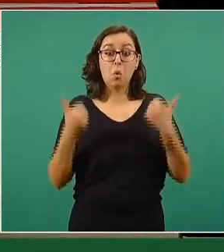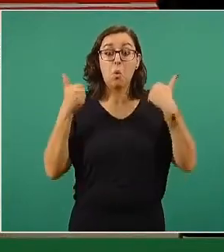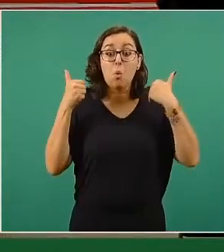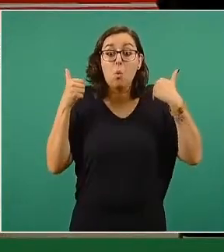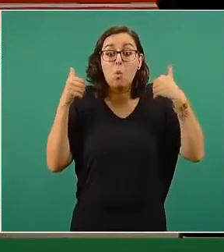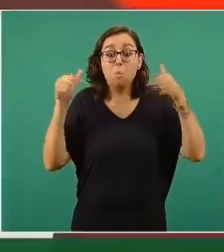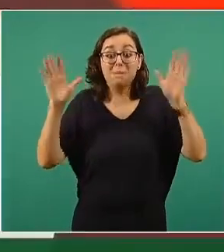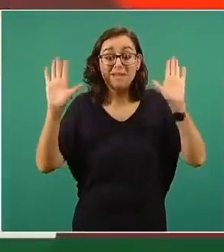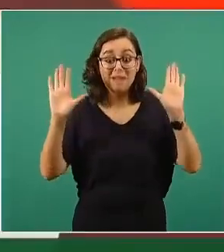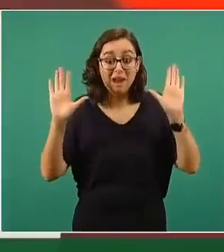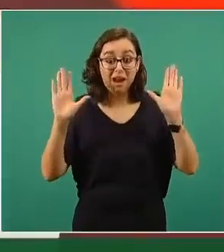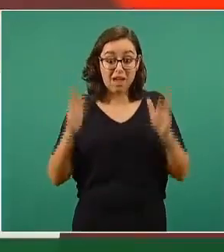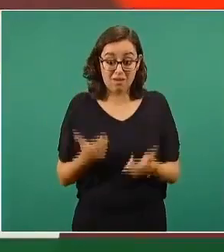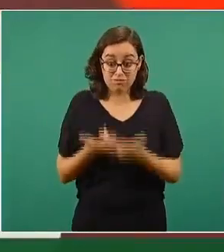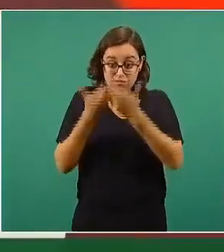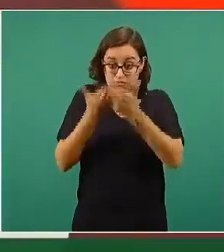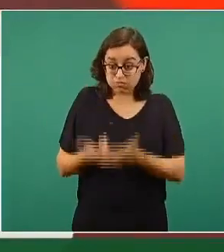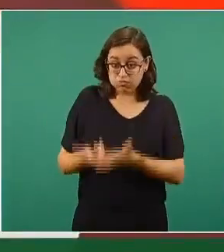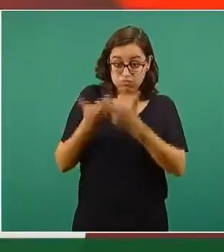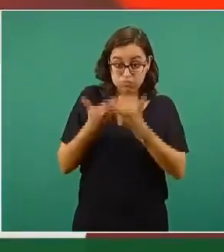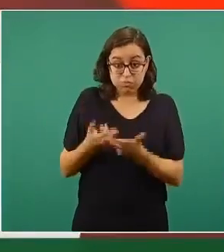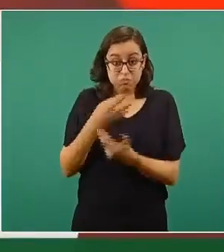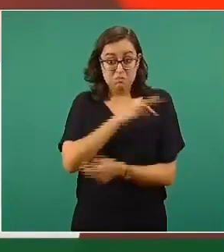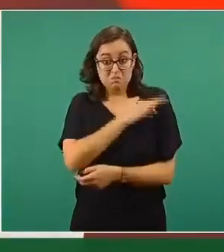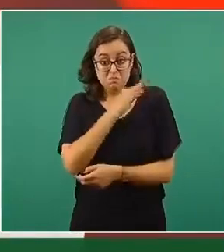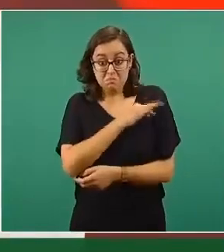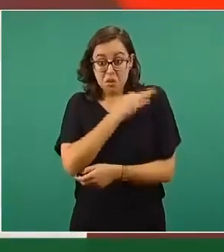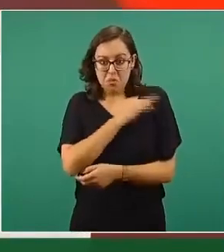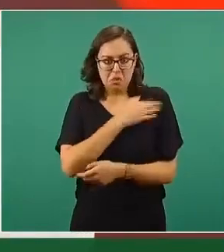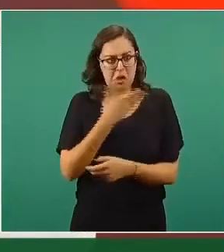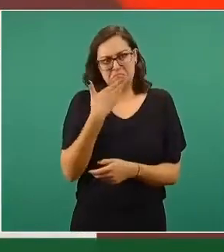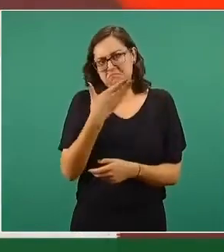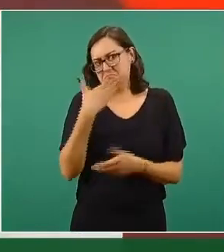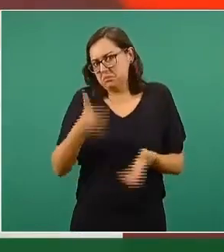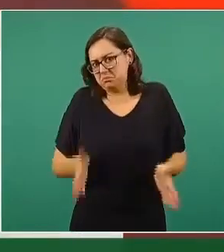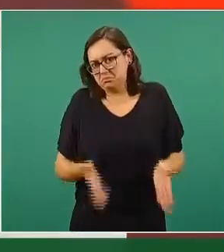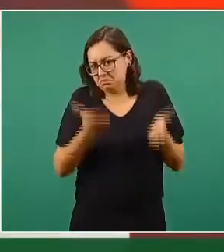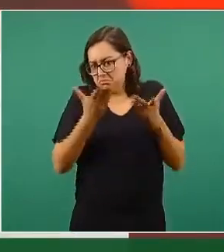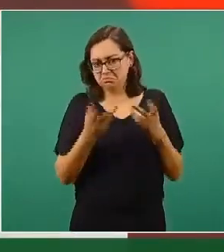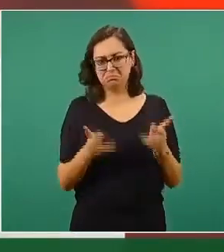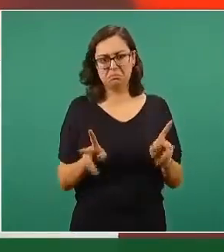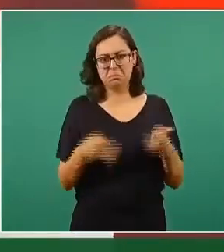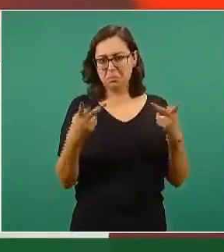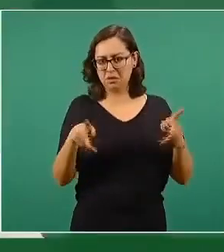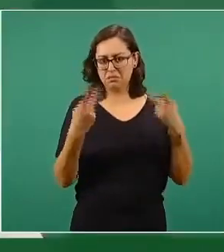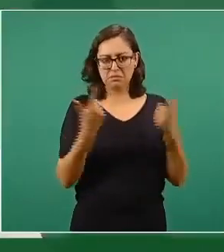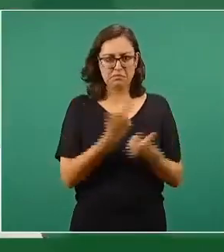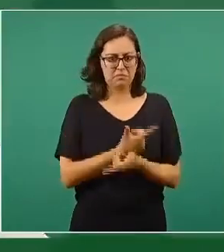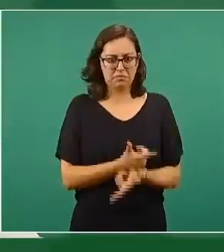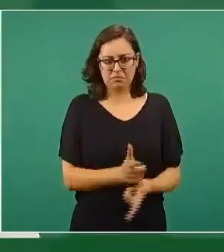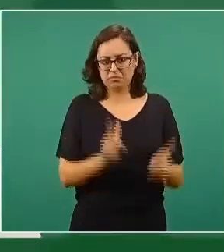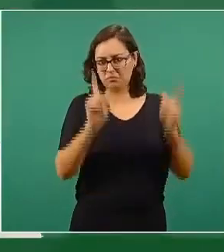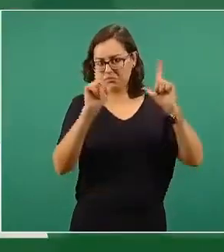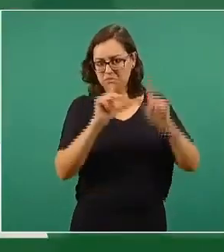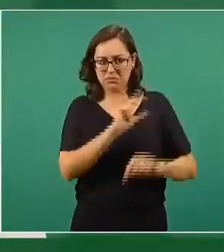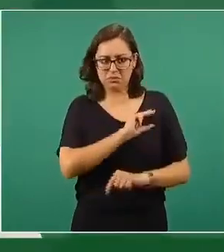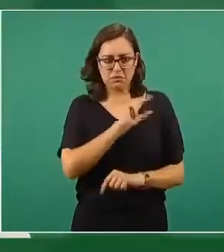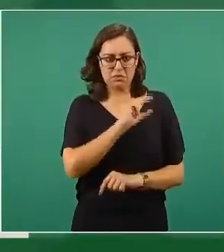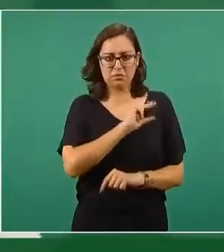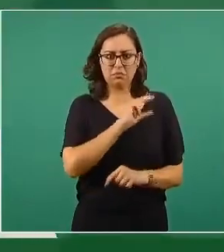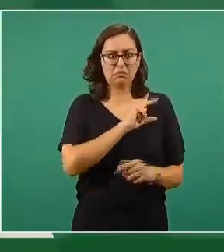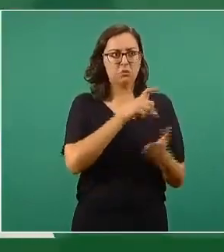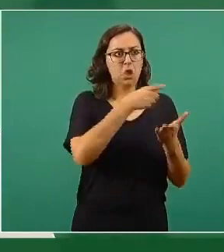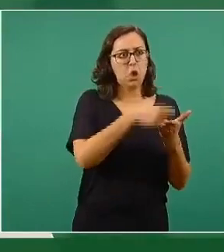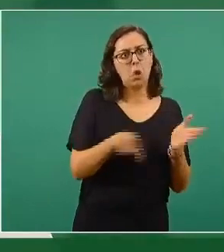ningún inconveniente en que hubiera entidades privadas que compran la vacuna, la venden o